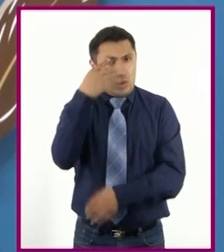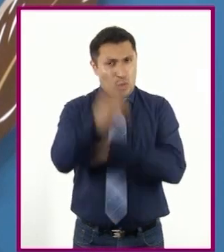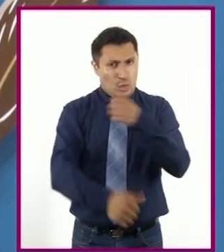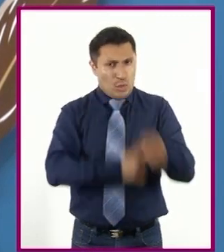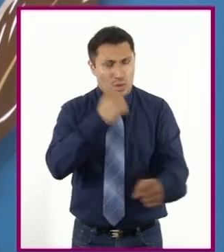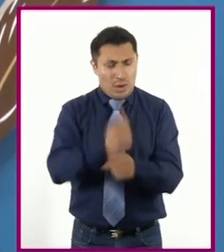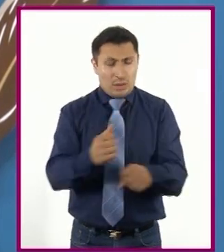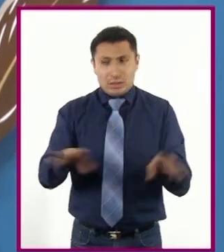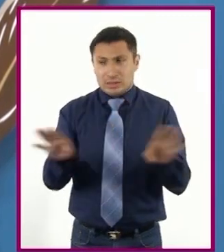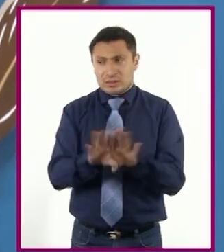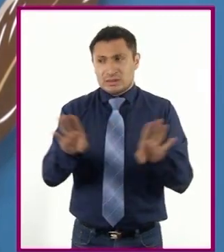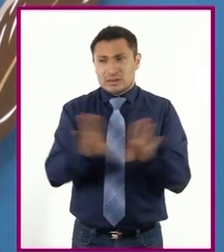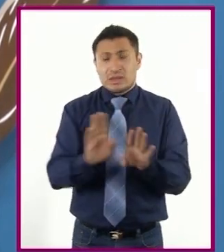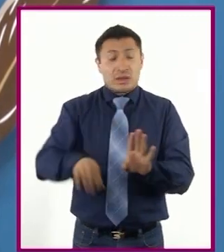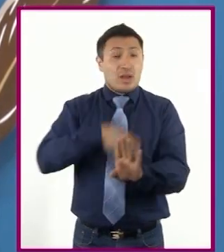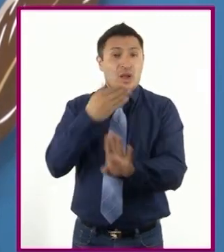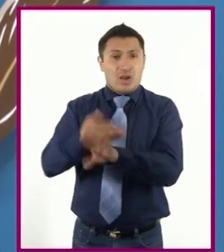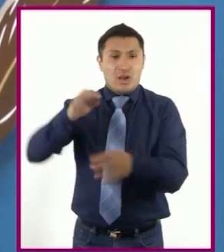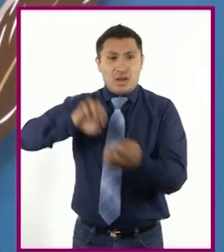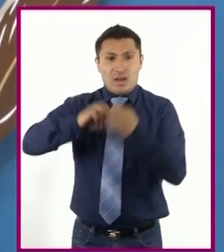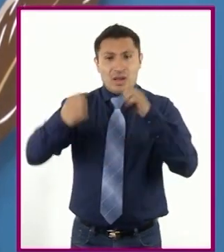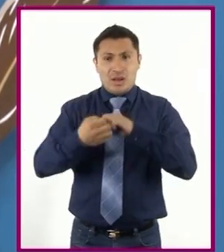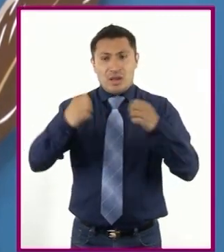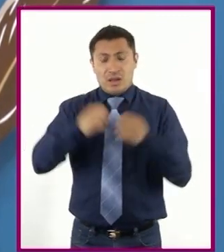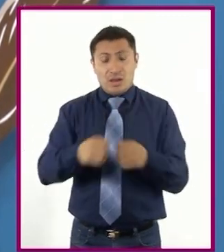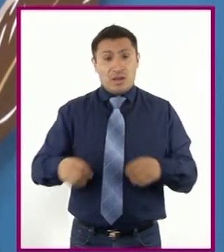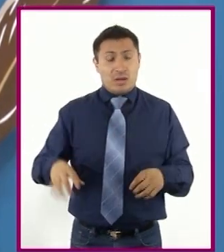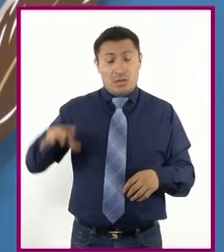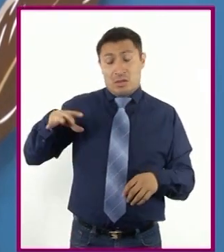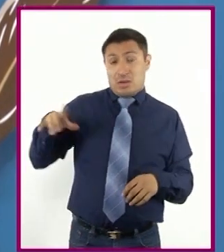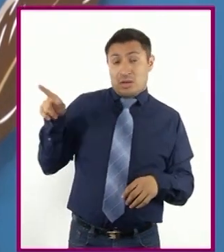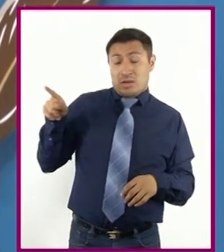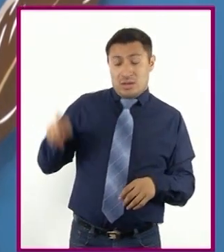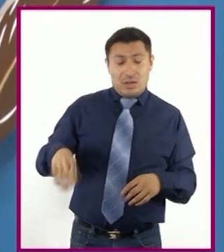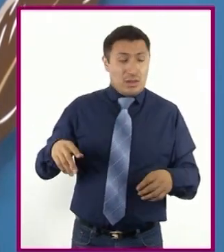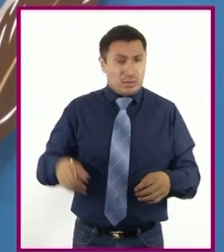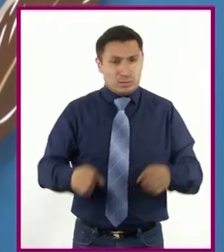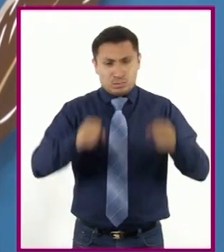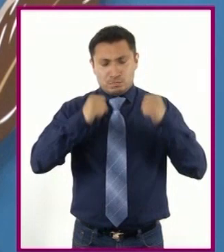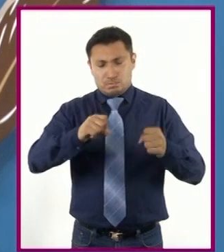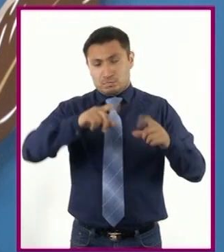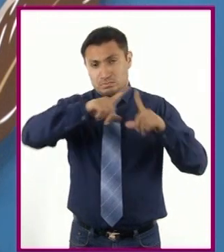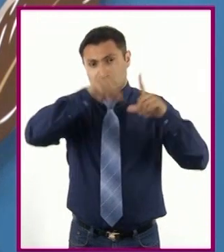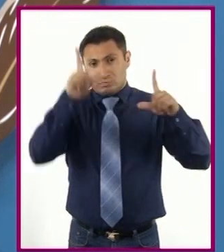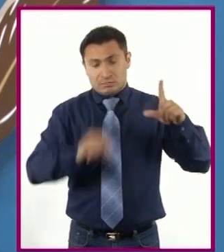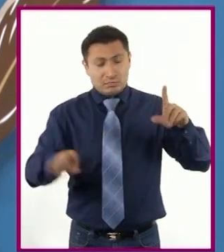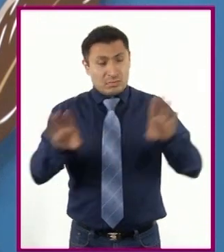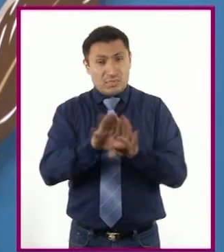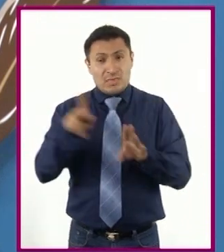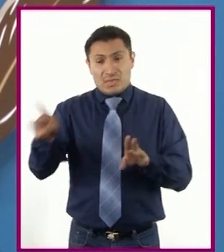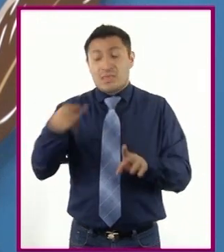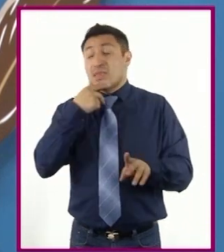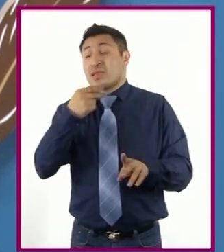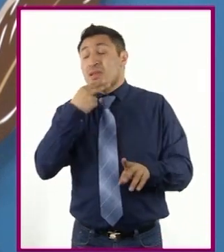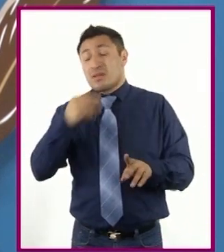años de combatir contra los enemigos de la soberanía, las fuerzas de la República acorralaron a